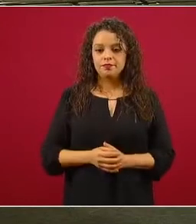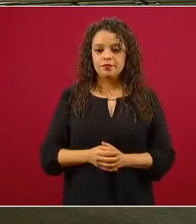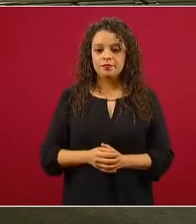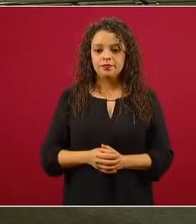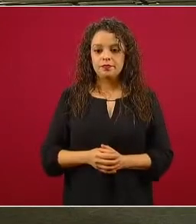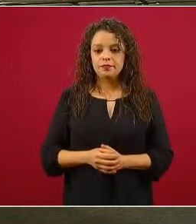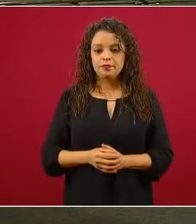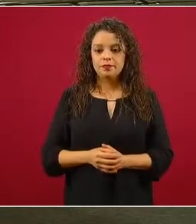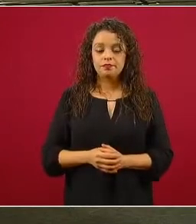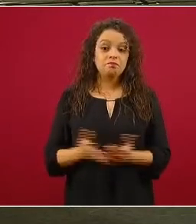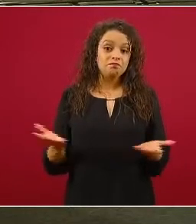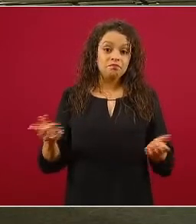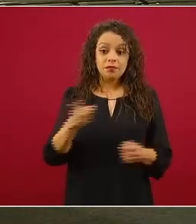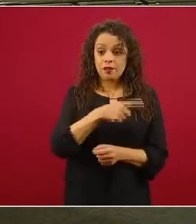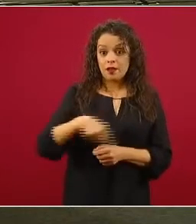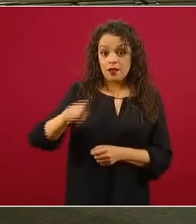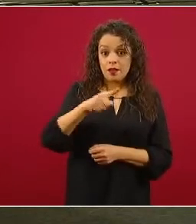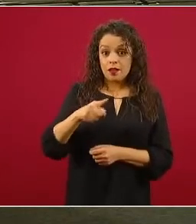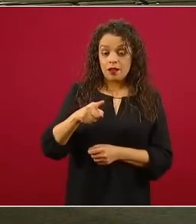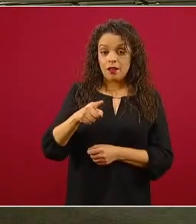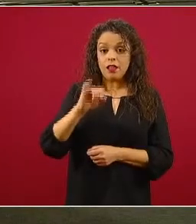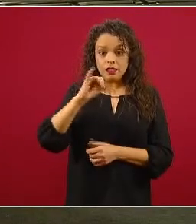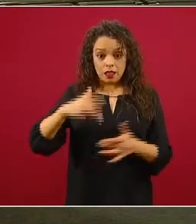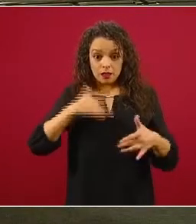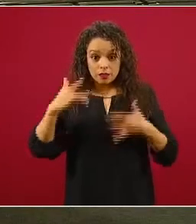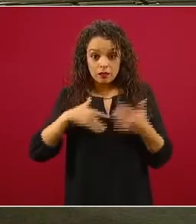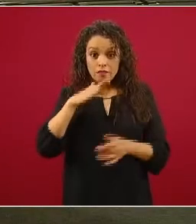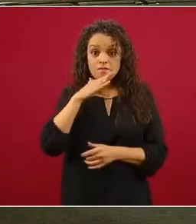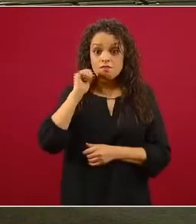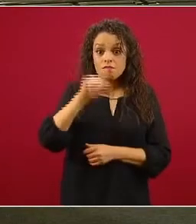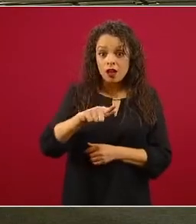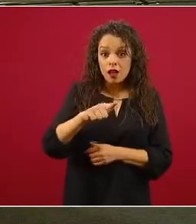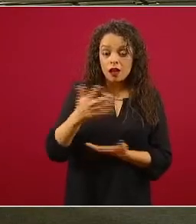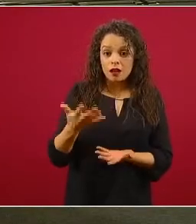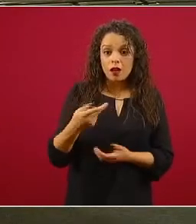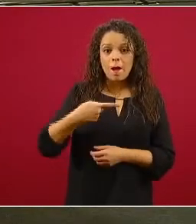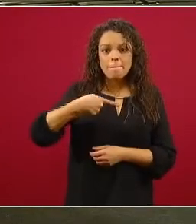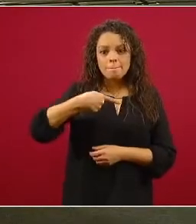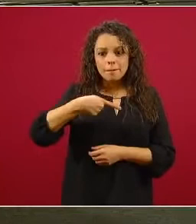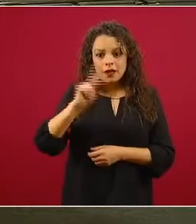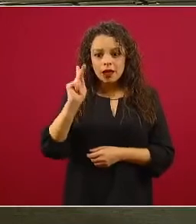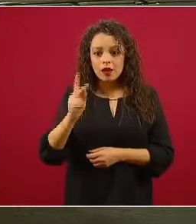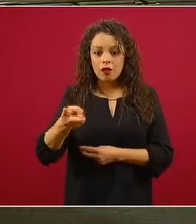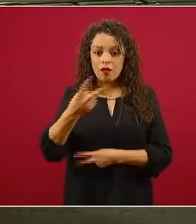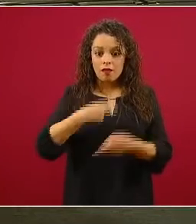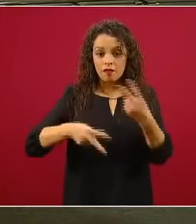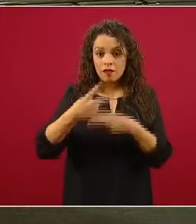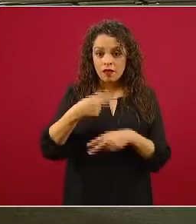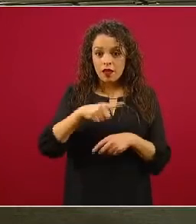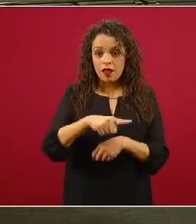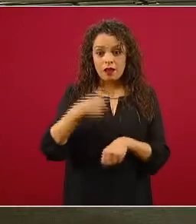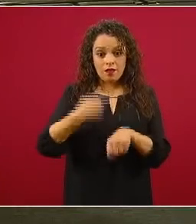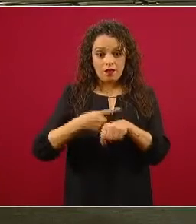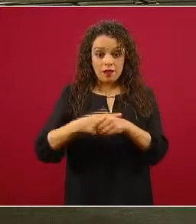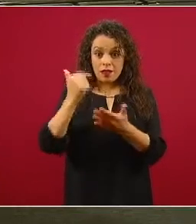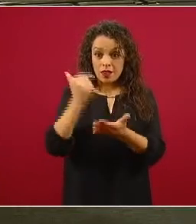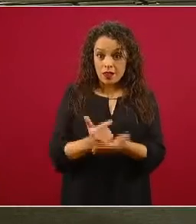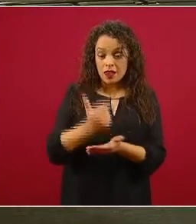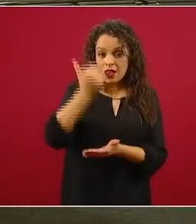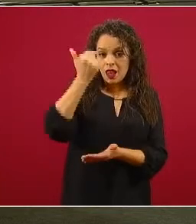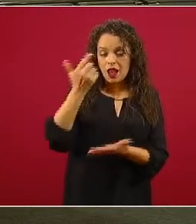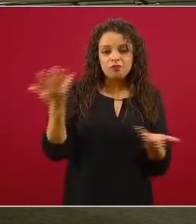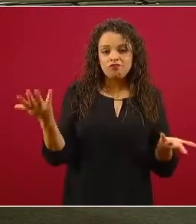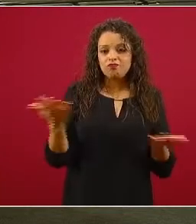con que son sintomáticos y que tienen una prueba positiva, pero no desarrollan una enfermedad grave o no la llevan en